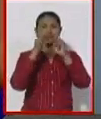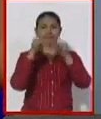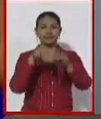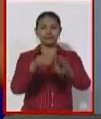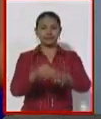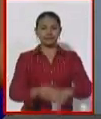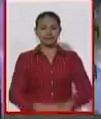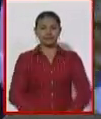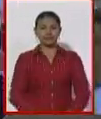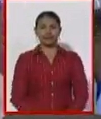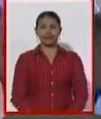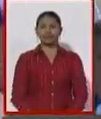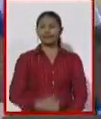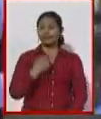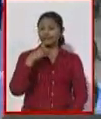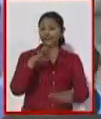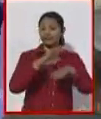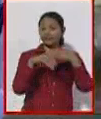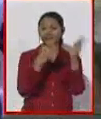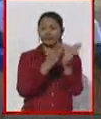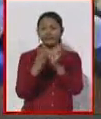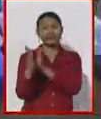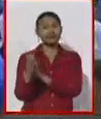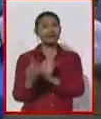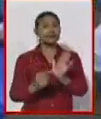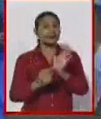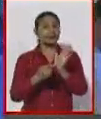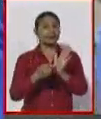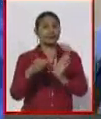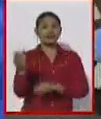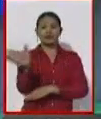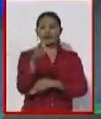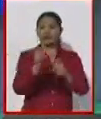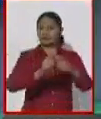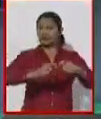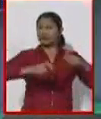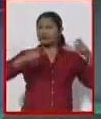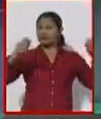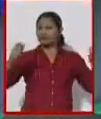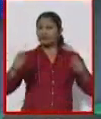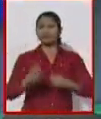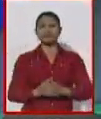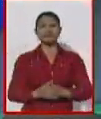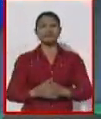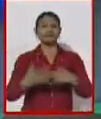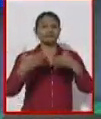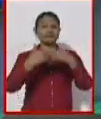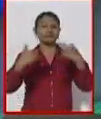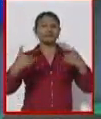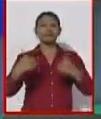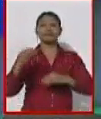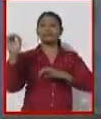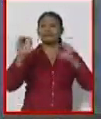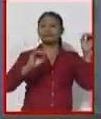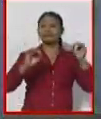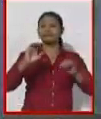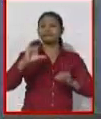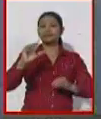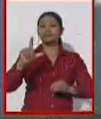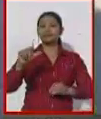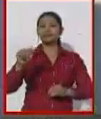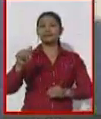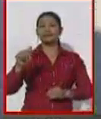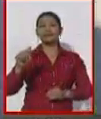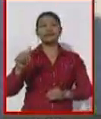marítima. Según los organizadores, para extender la bandera más grande del mundo, se ha tenido que dividir la carretera Oruro-Calamarca